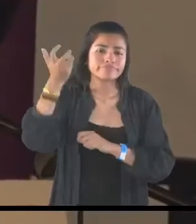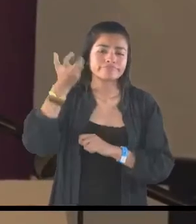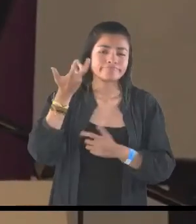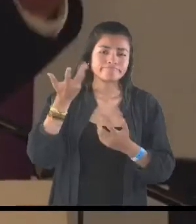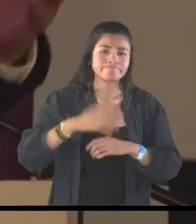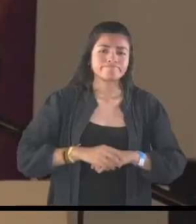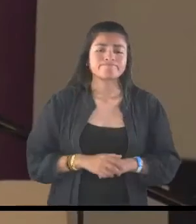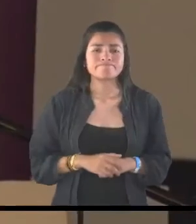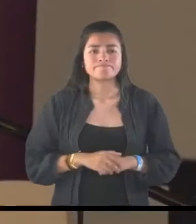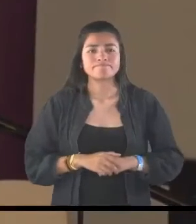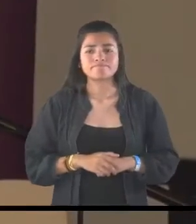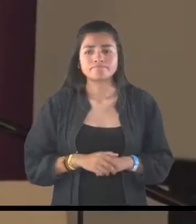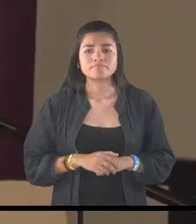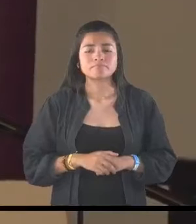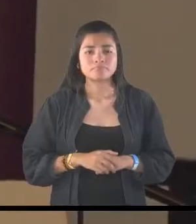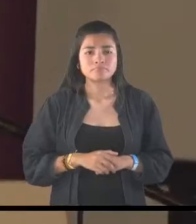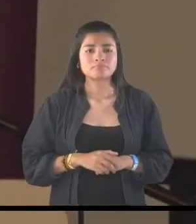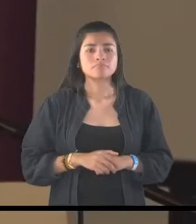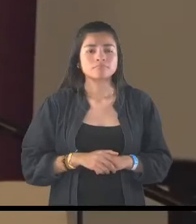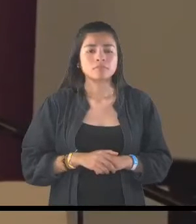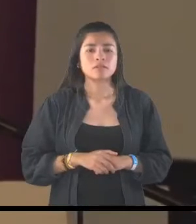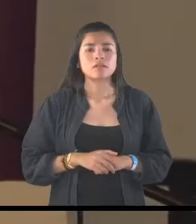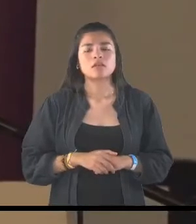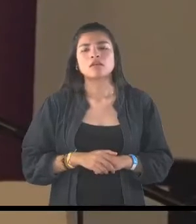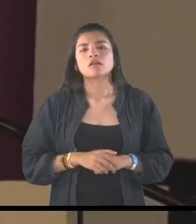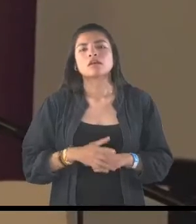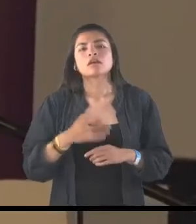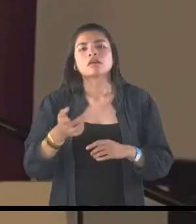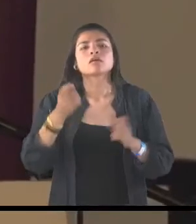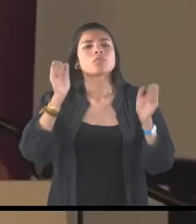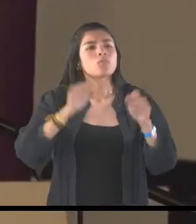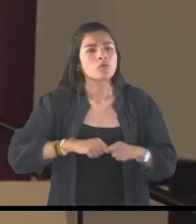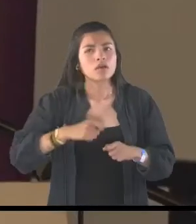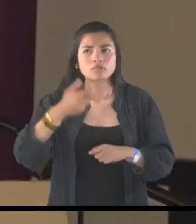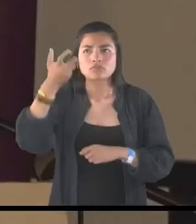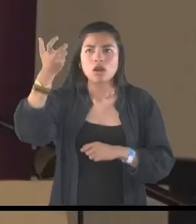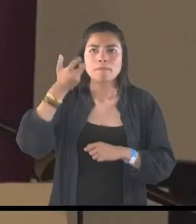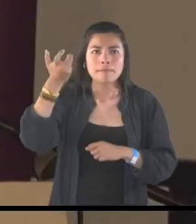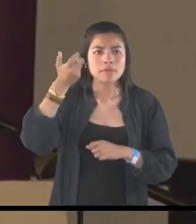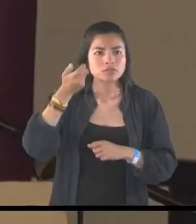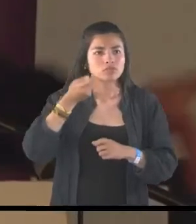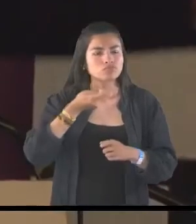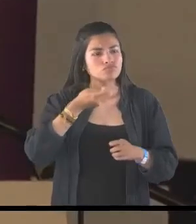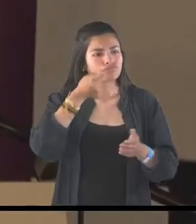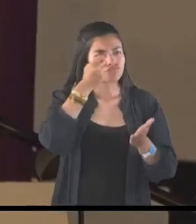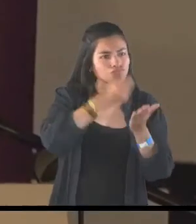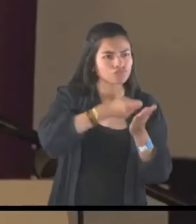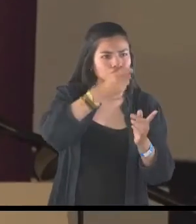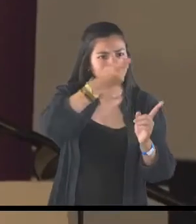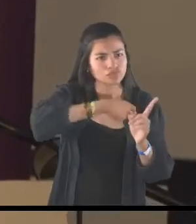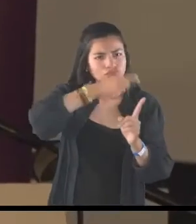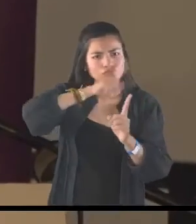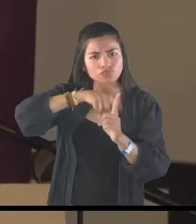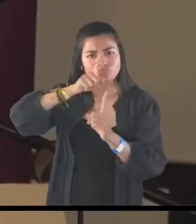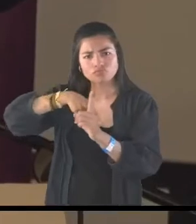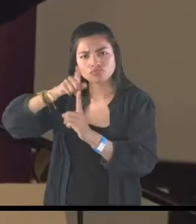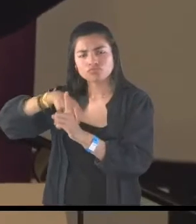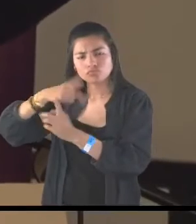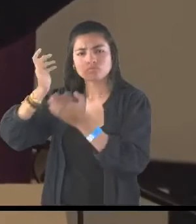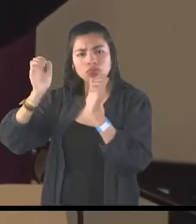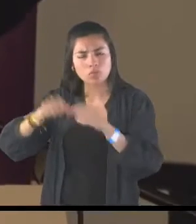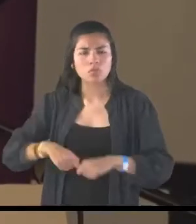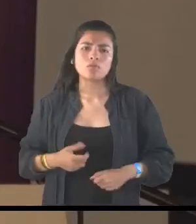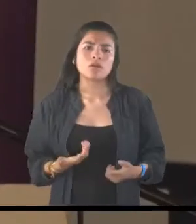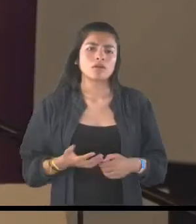impidiendo que esas personas reciban una mesada por lo menos digna. Nosotros ahorita en junio vamos a